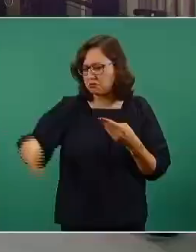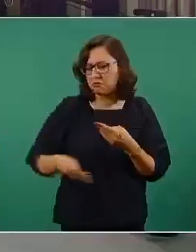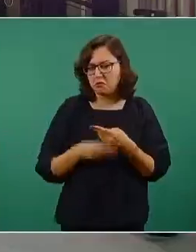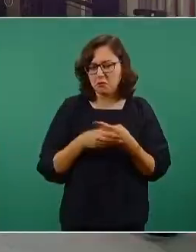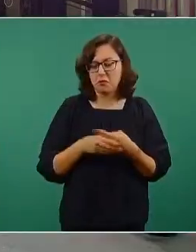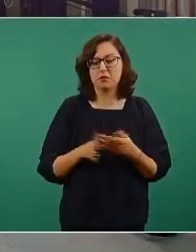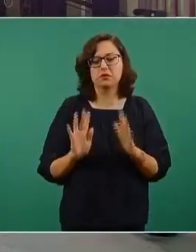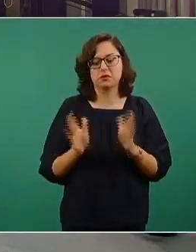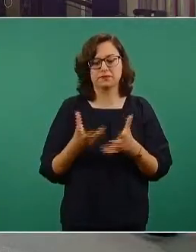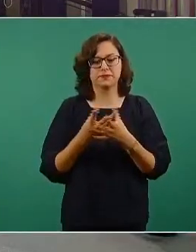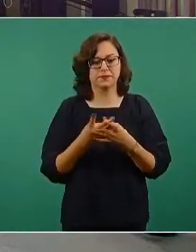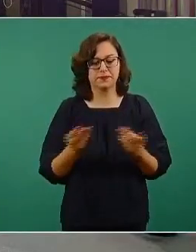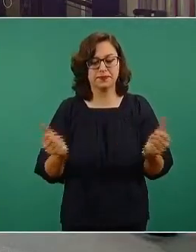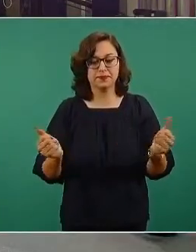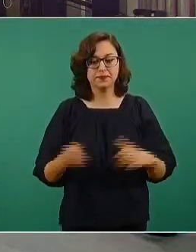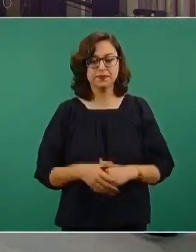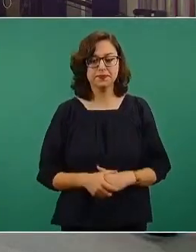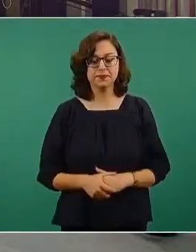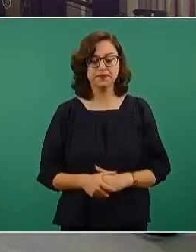favorablemente.